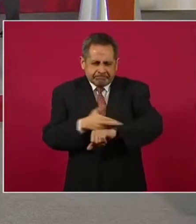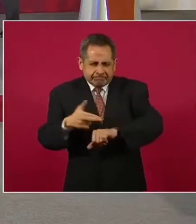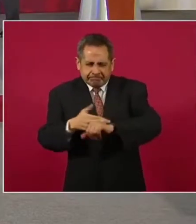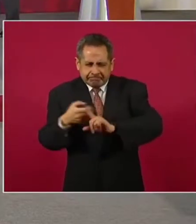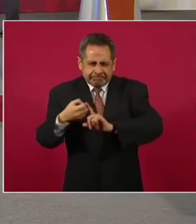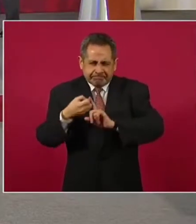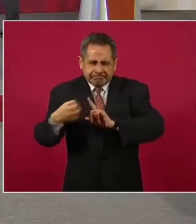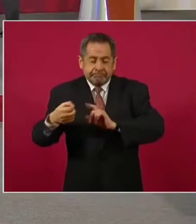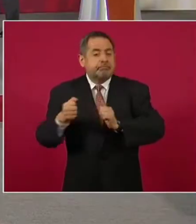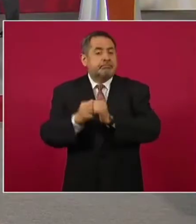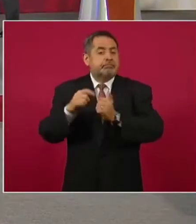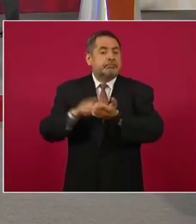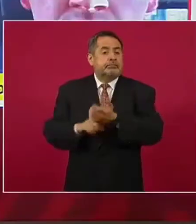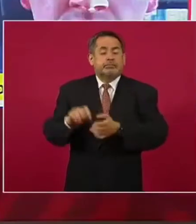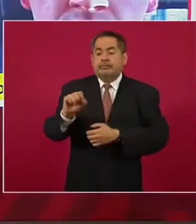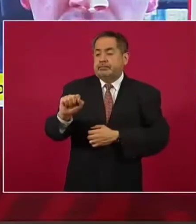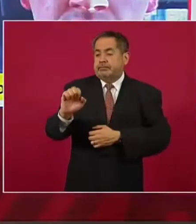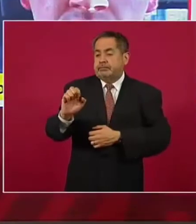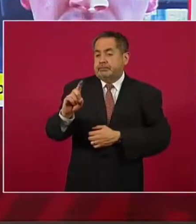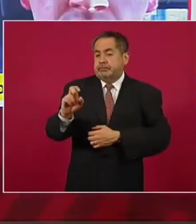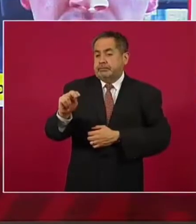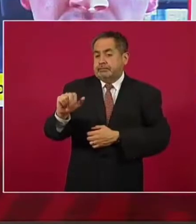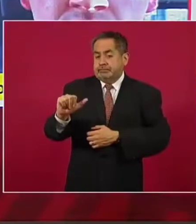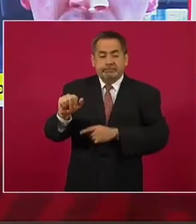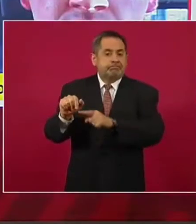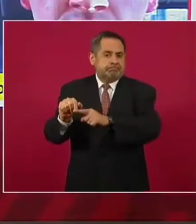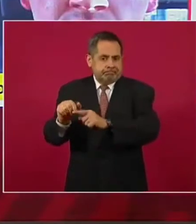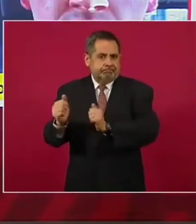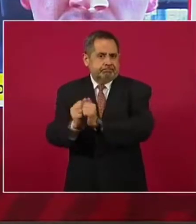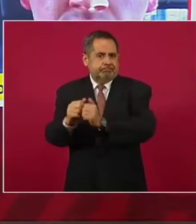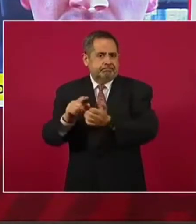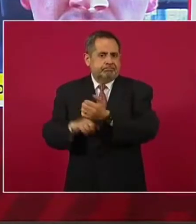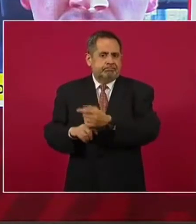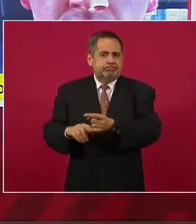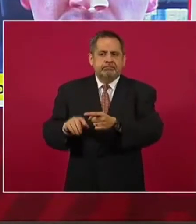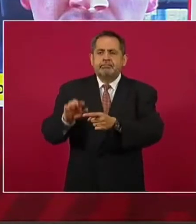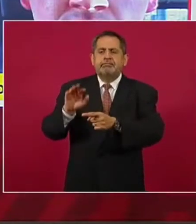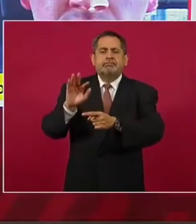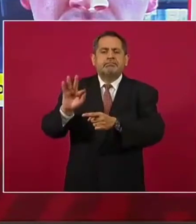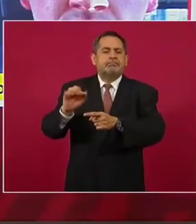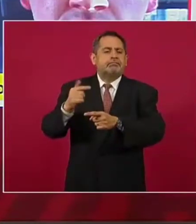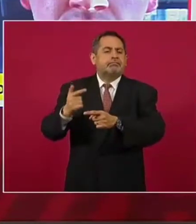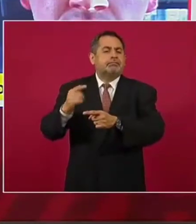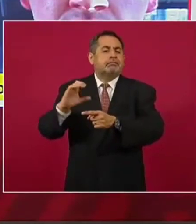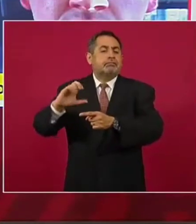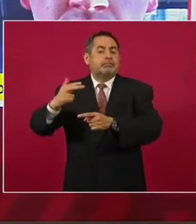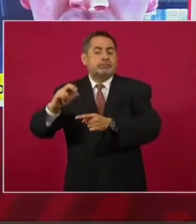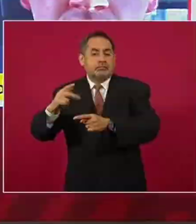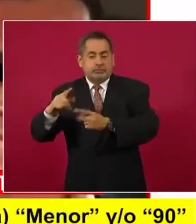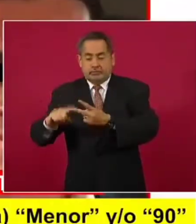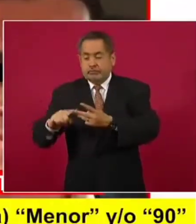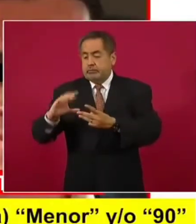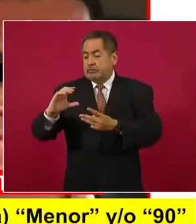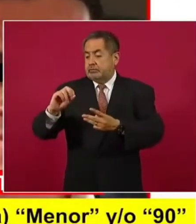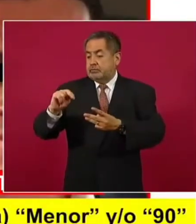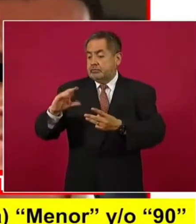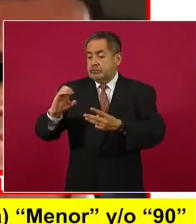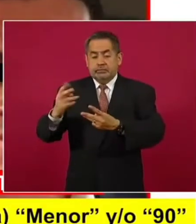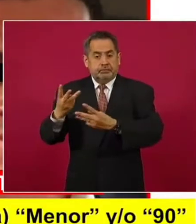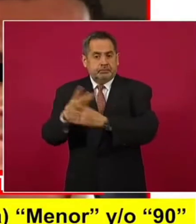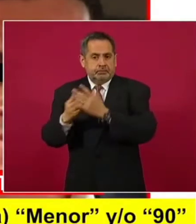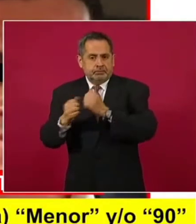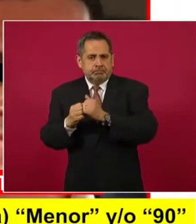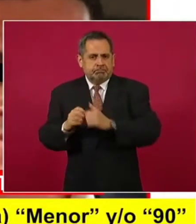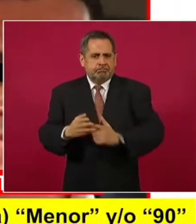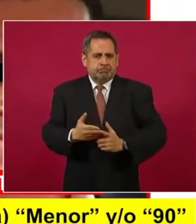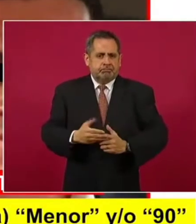de la secretaría de la defensa nacional con apoyo de la fiscalía de chihuahua y la conoce y ya se calificó de legal